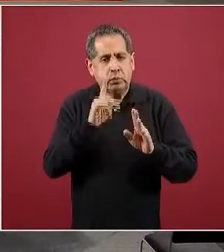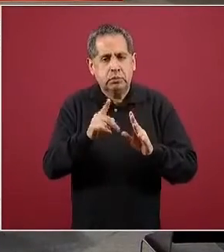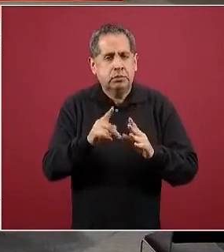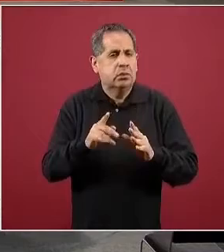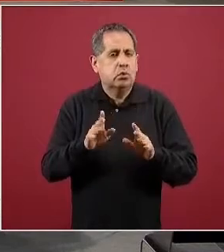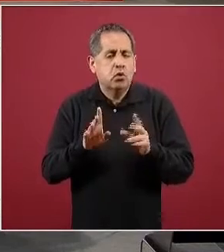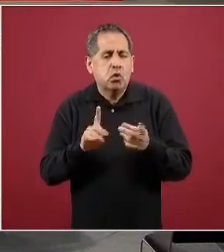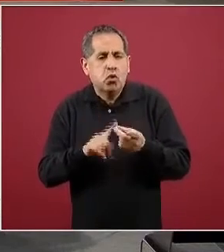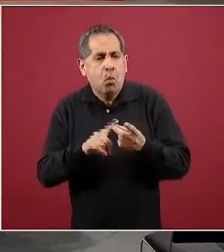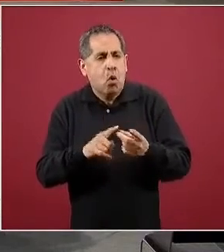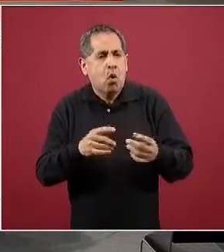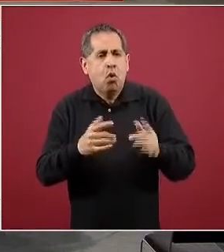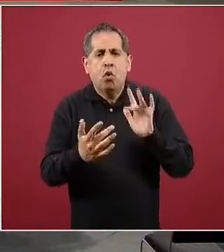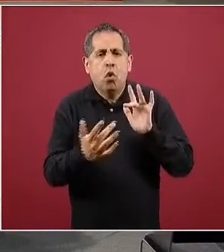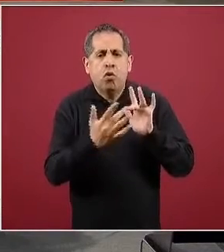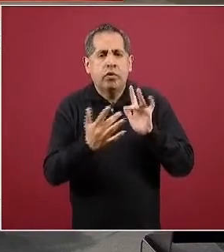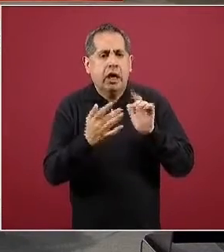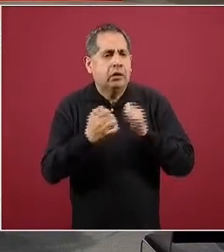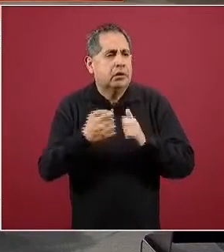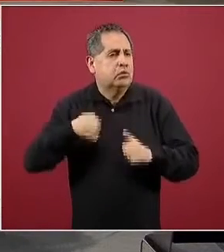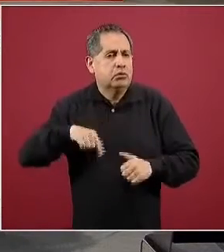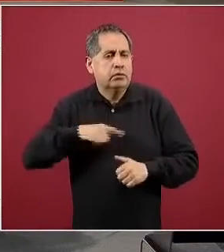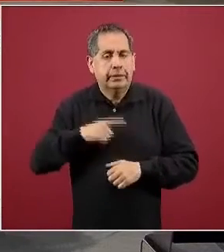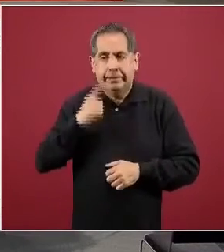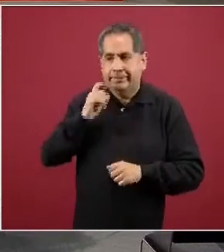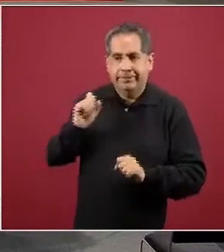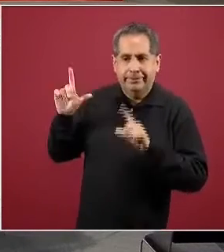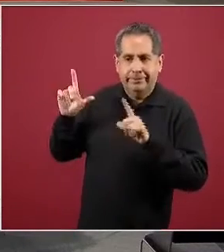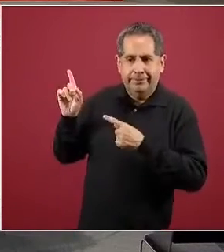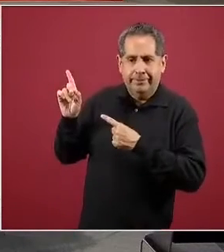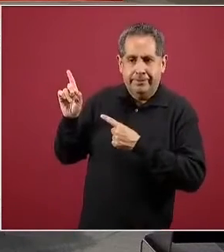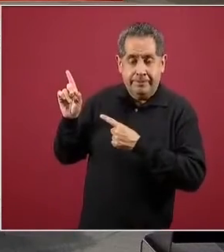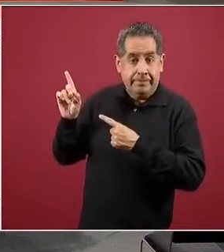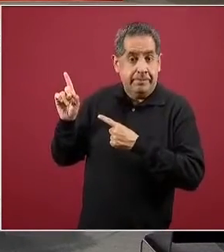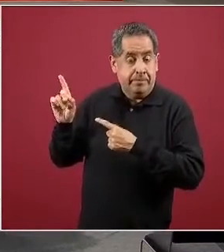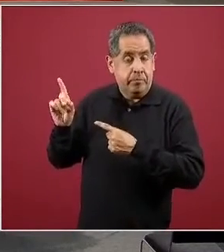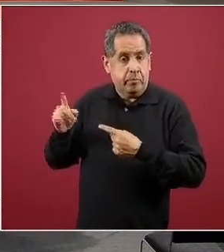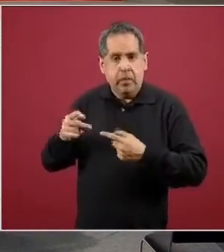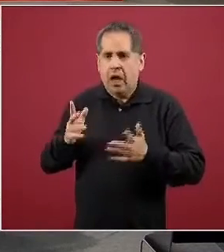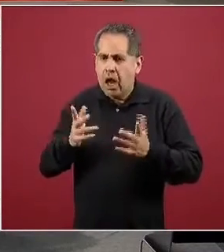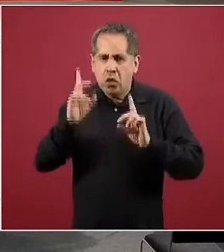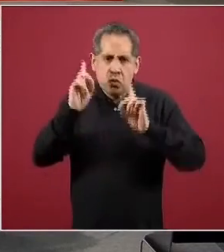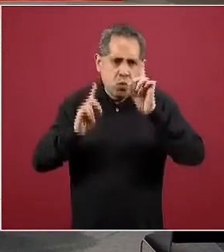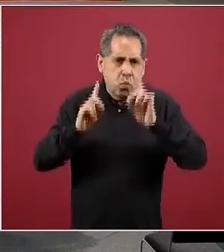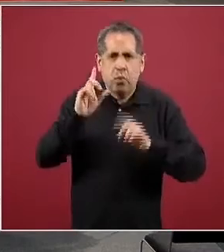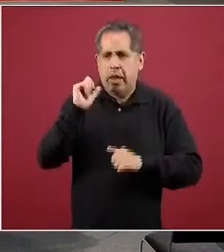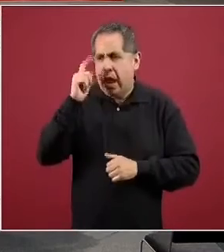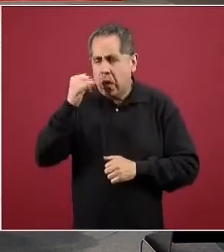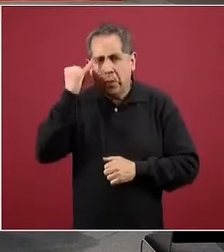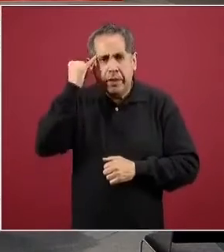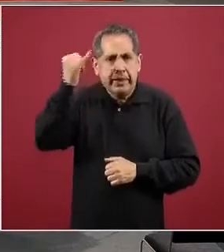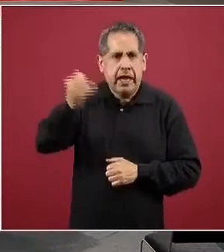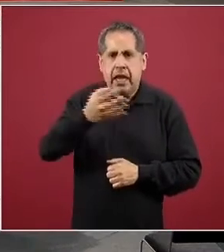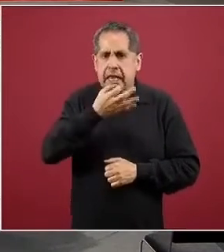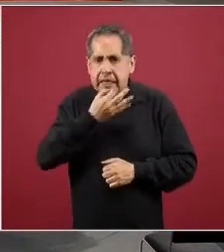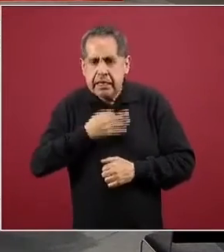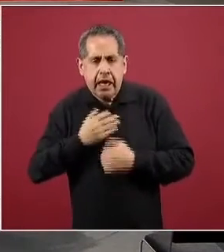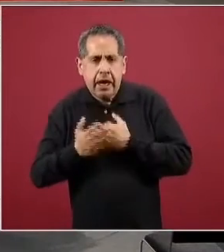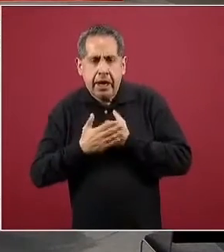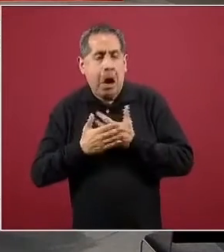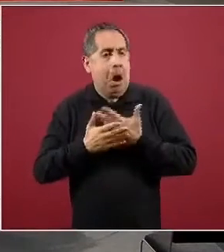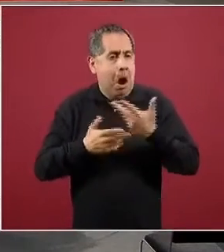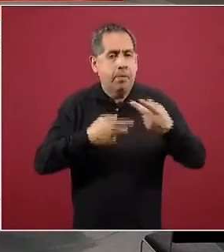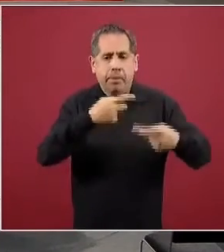aparecen en este momento en su pantalla. Esperamos sus dudas o comentarios ahí